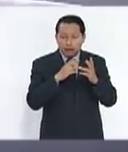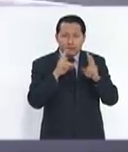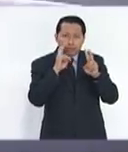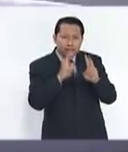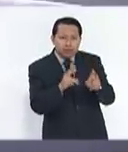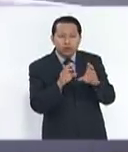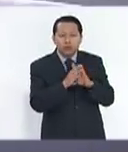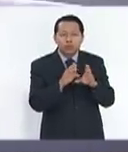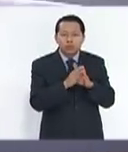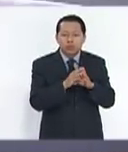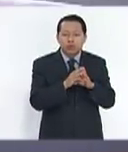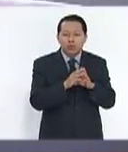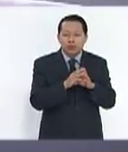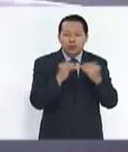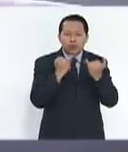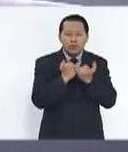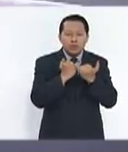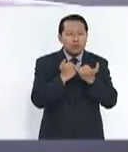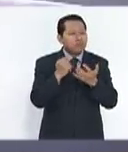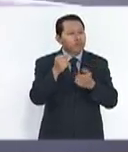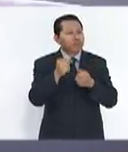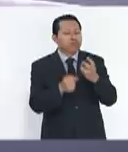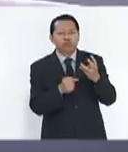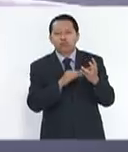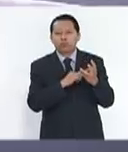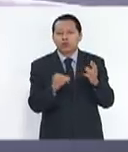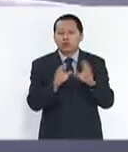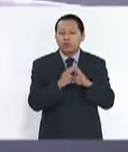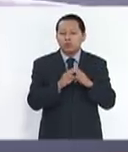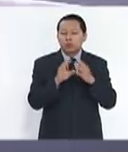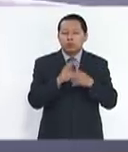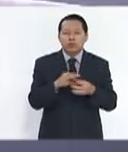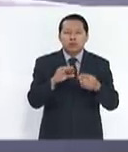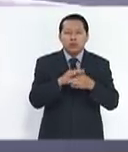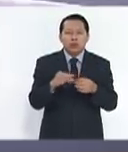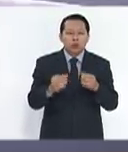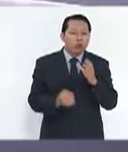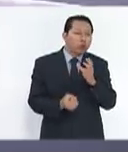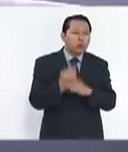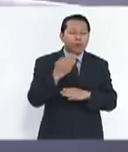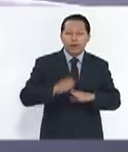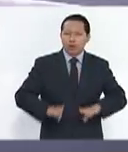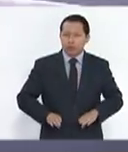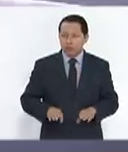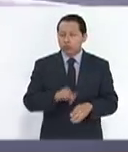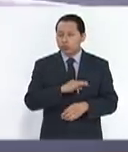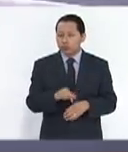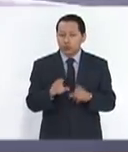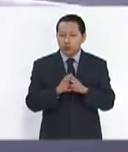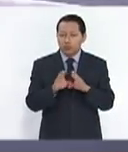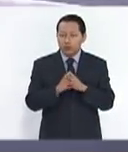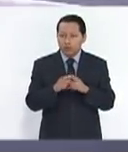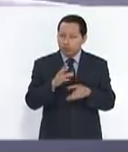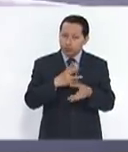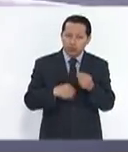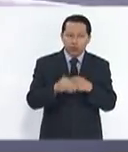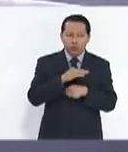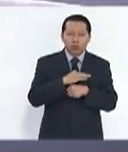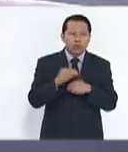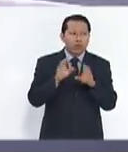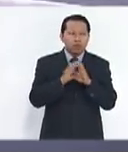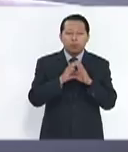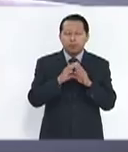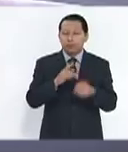Y además de visuales, elementos que hablen de que hay una nueva actitud, al menos en la